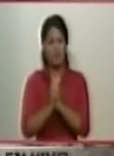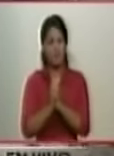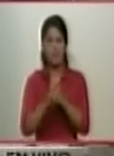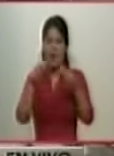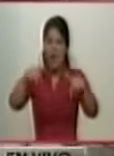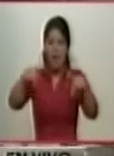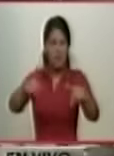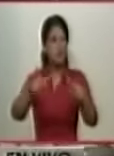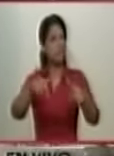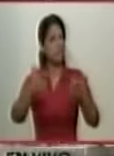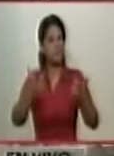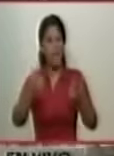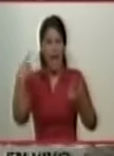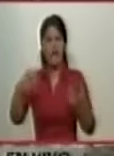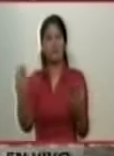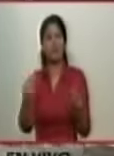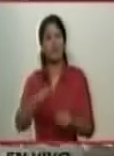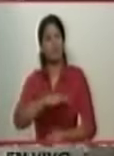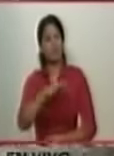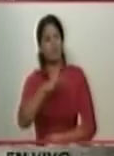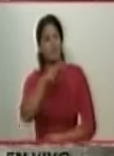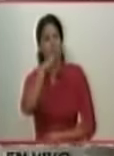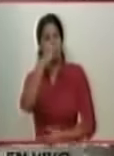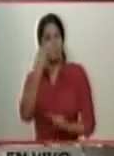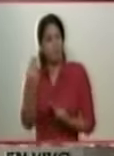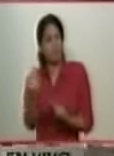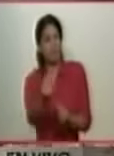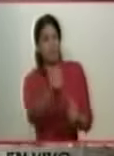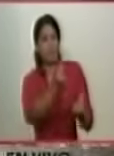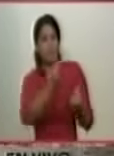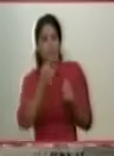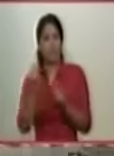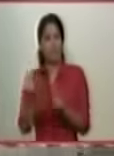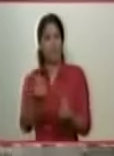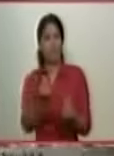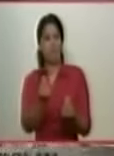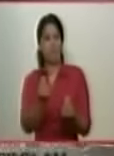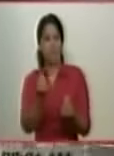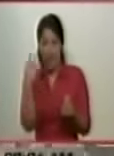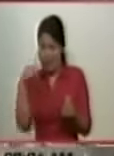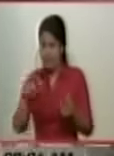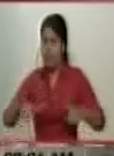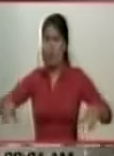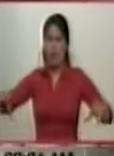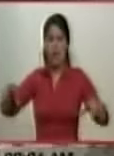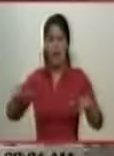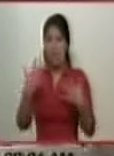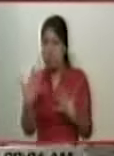de espiritualidad, este es un lugar místico.